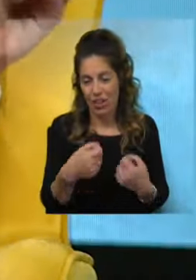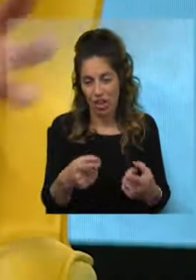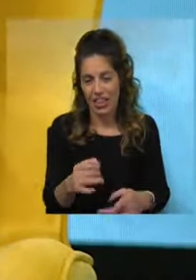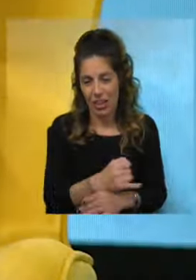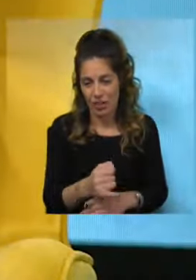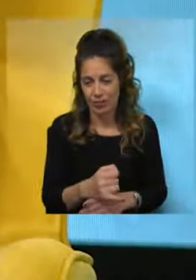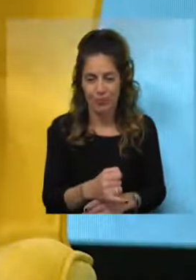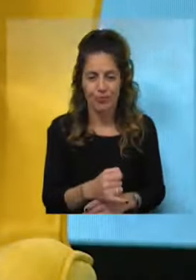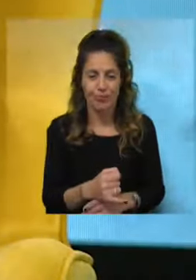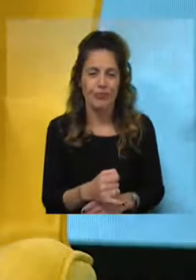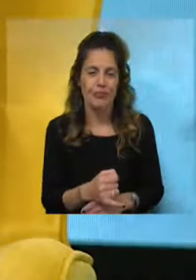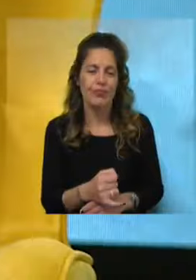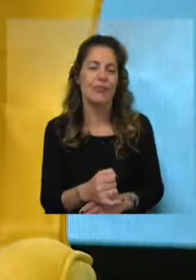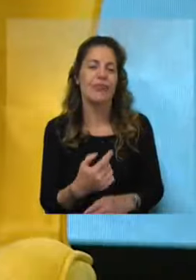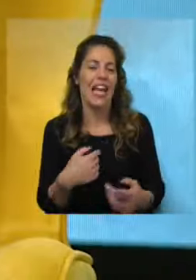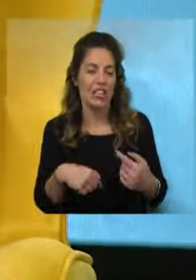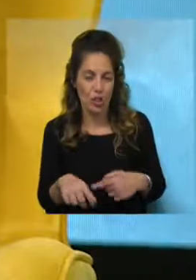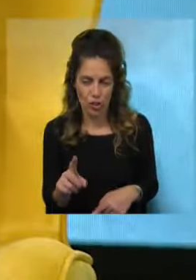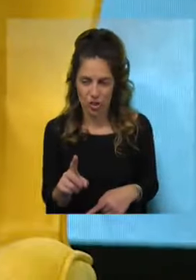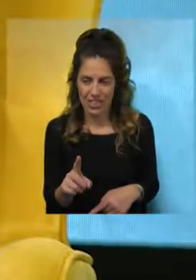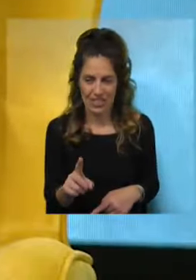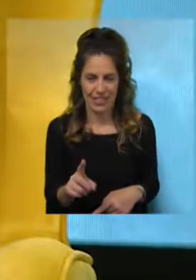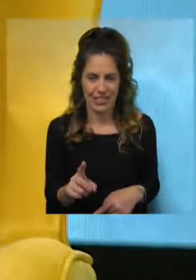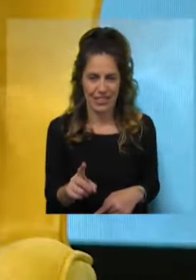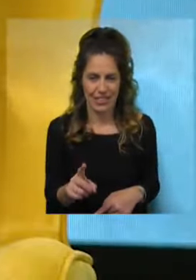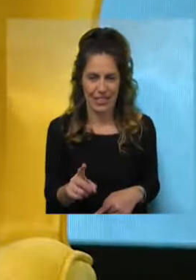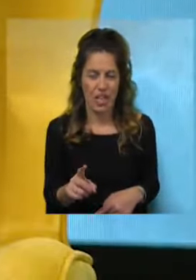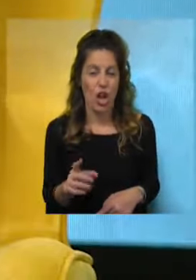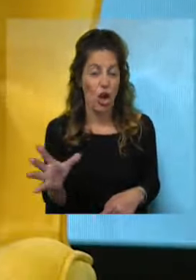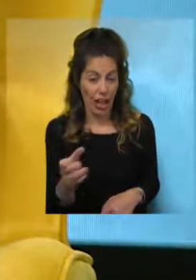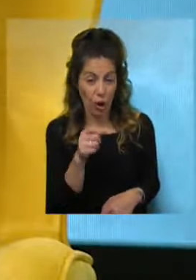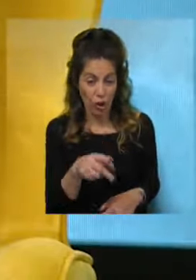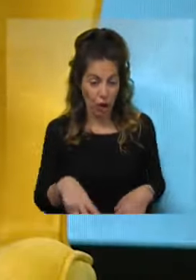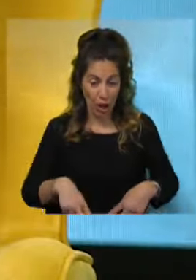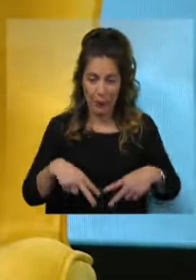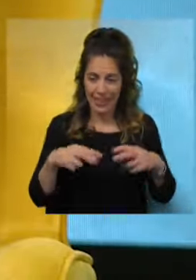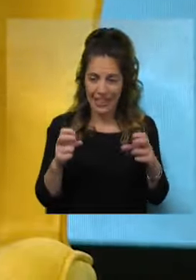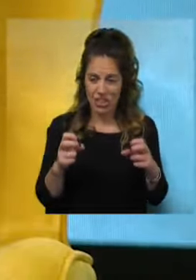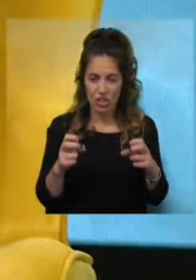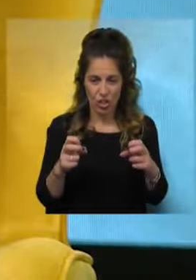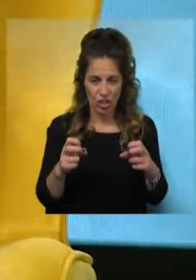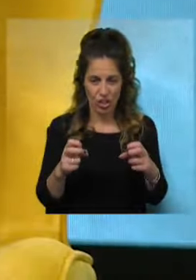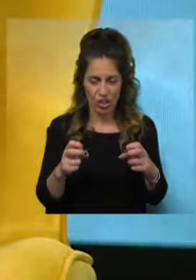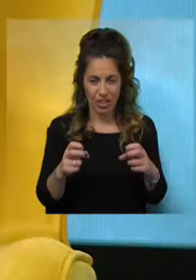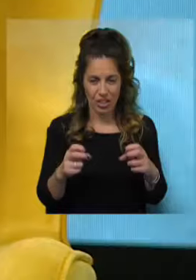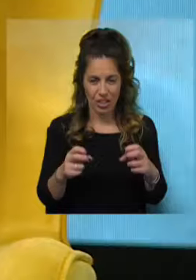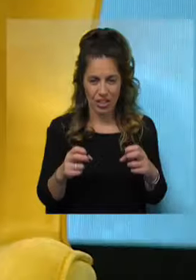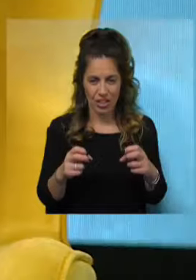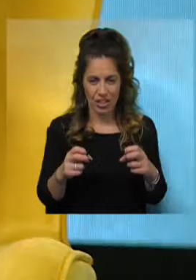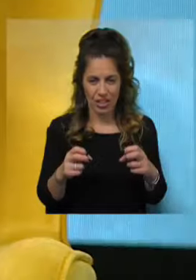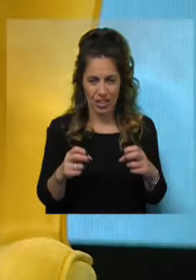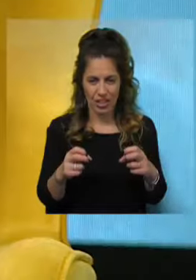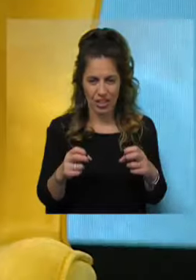institución fuerzas armadas entonces e el lo que encontró ella en la investigación o sea lo que llegamos a a a